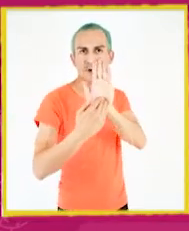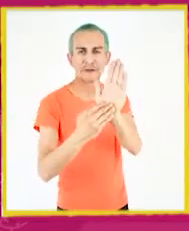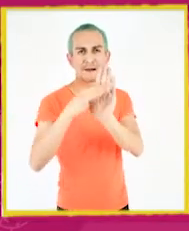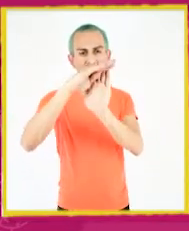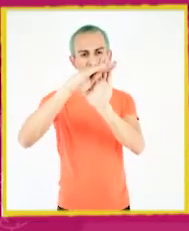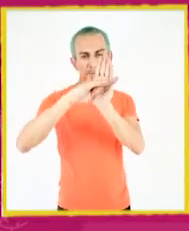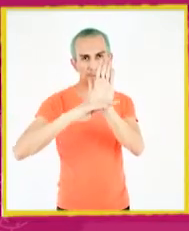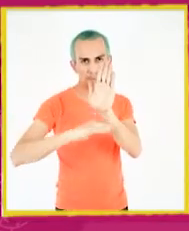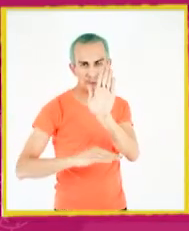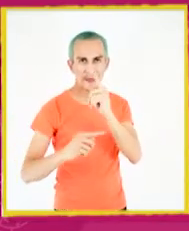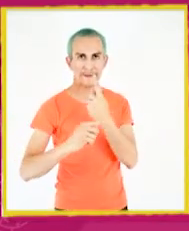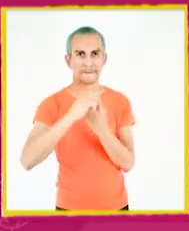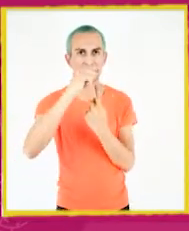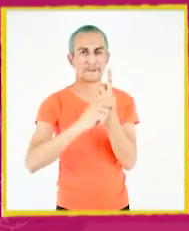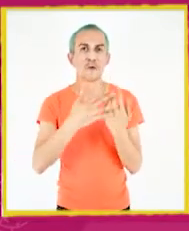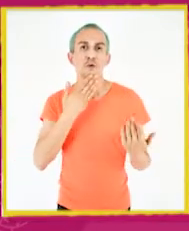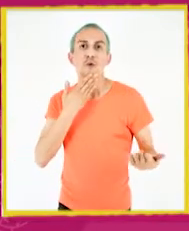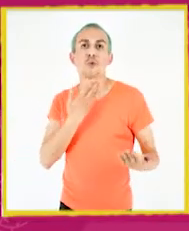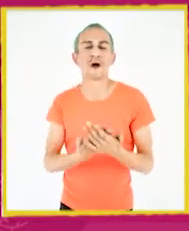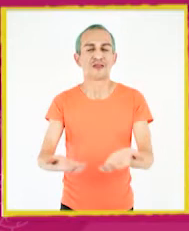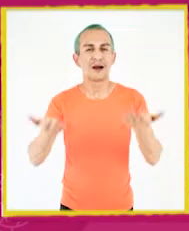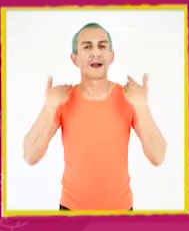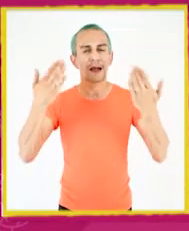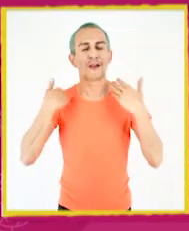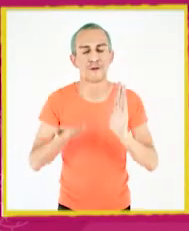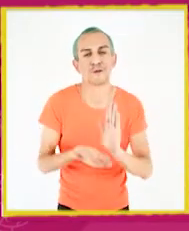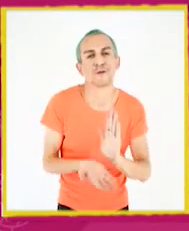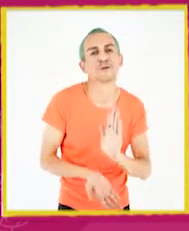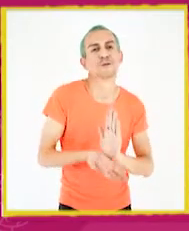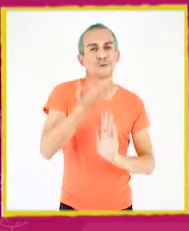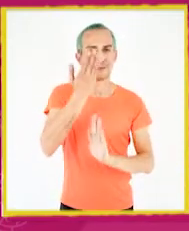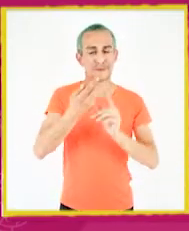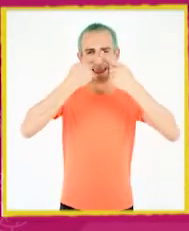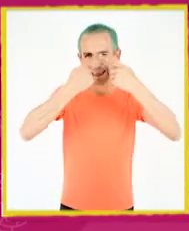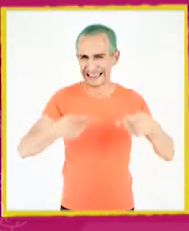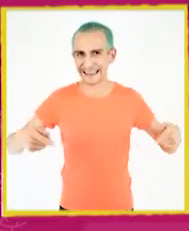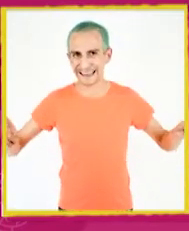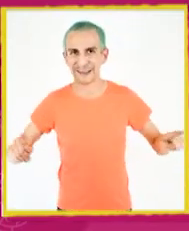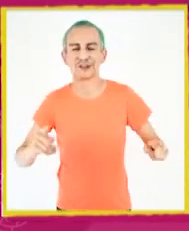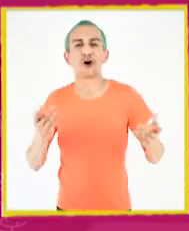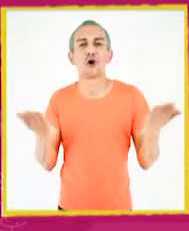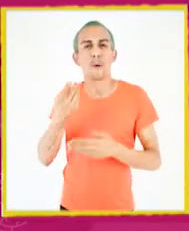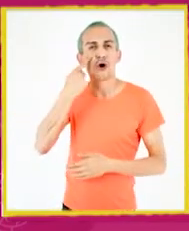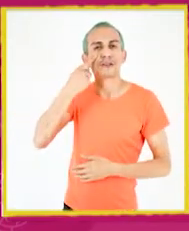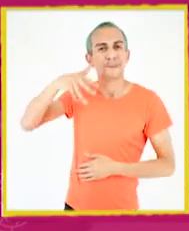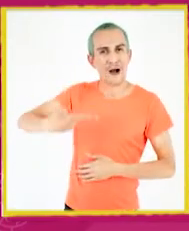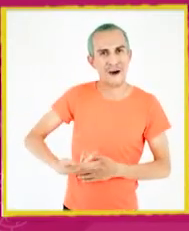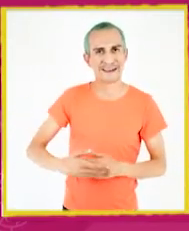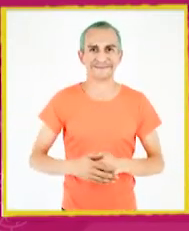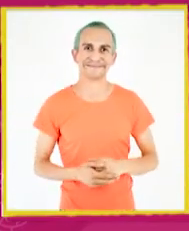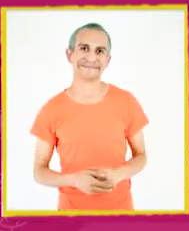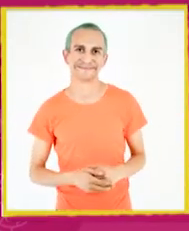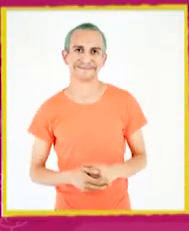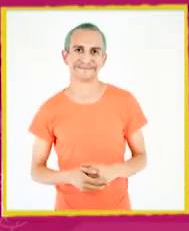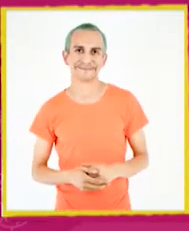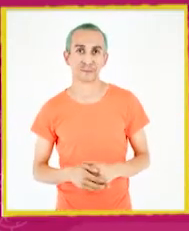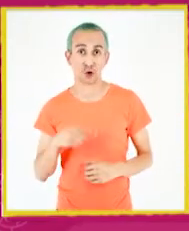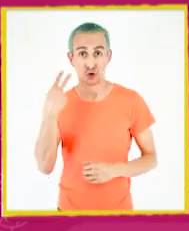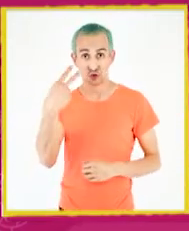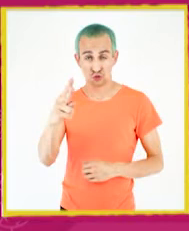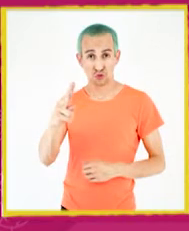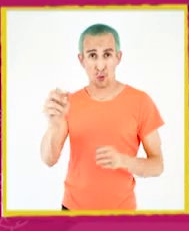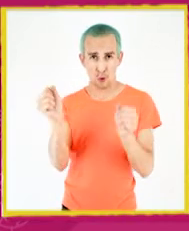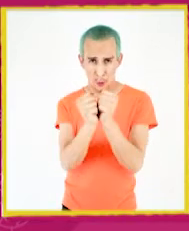indicaba un descenso de temperatura cuando el calor aumentaba, al contrario de cómo es conocida actualmente.